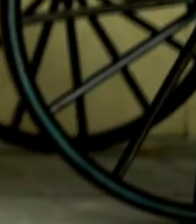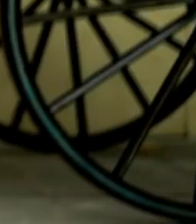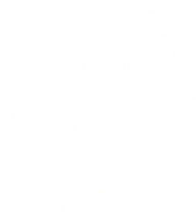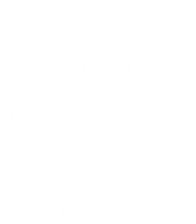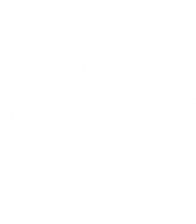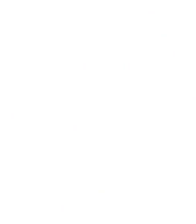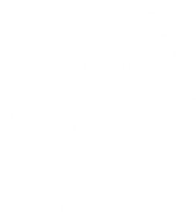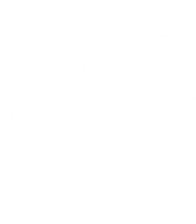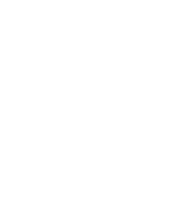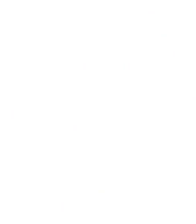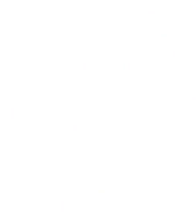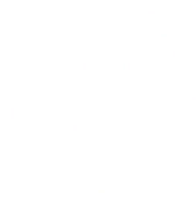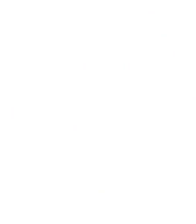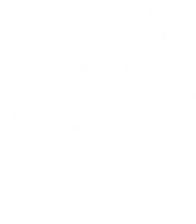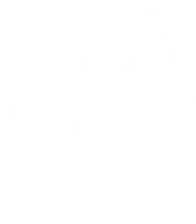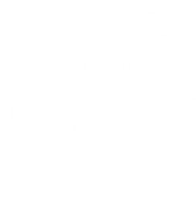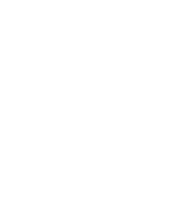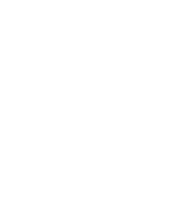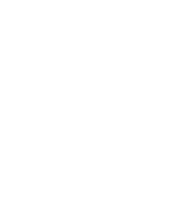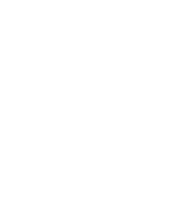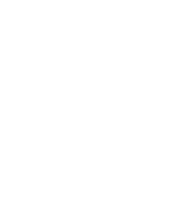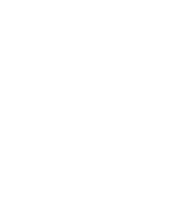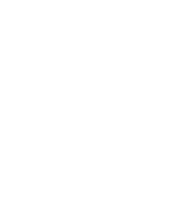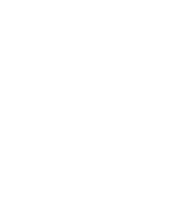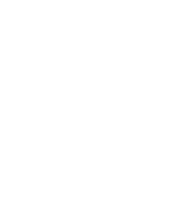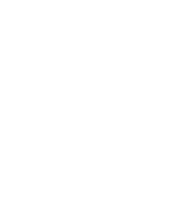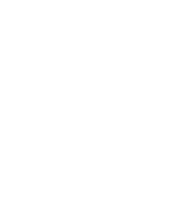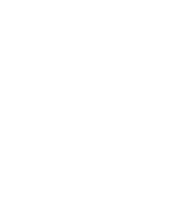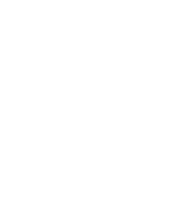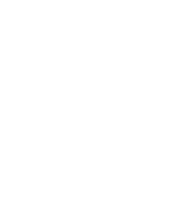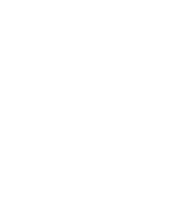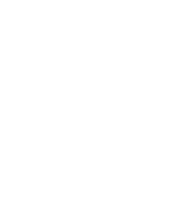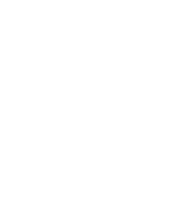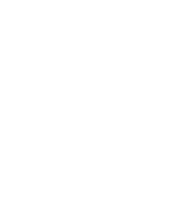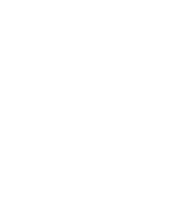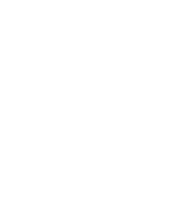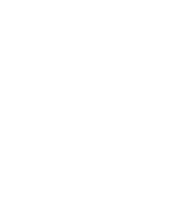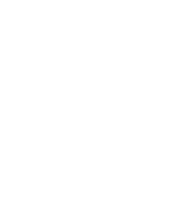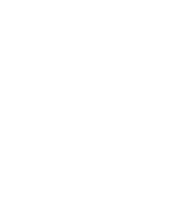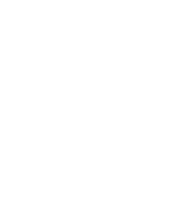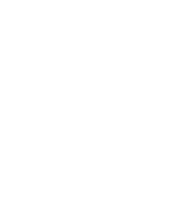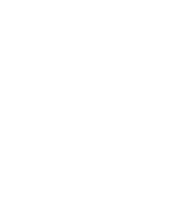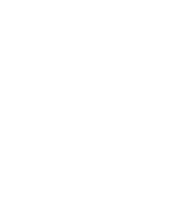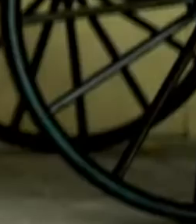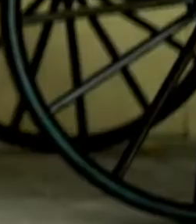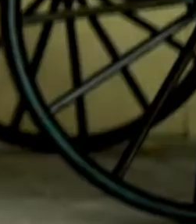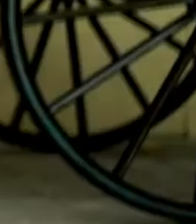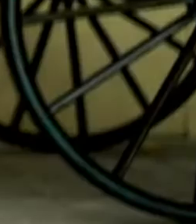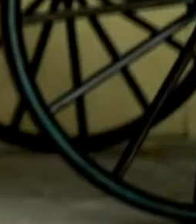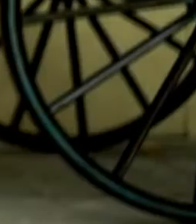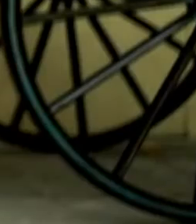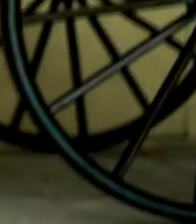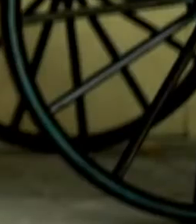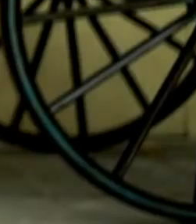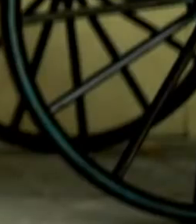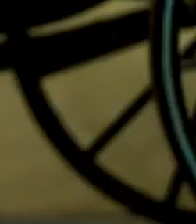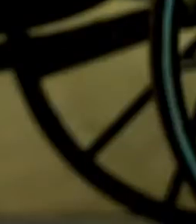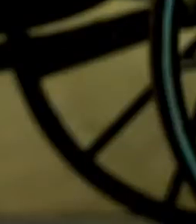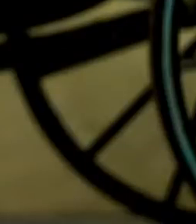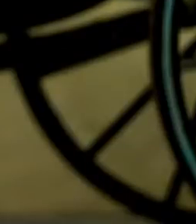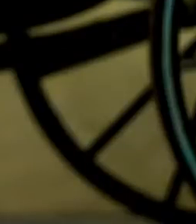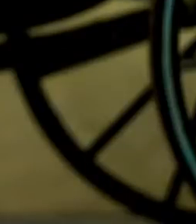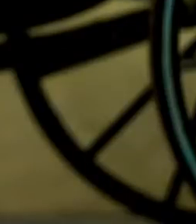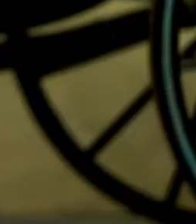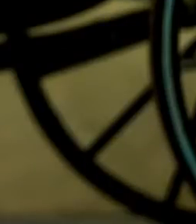Leona Vicario. Doña Leona Vicario es una de las mujeres más notables que participaron en el movimiento insurgente. Ella nació en la Ciudad de México